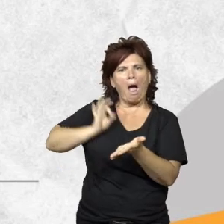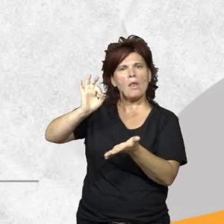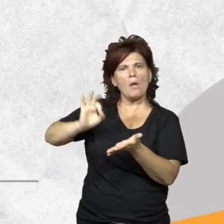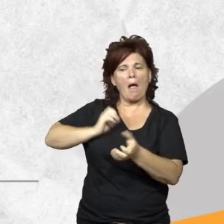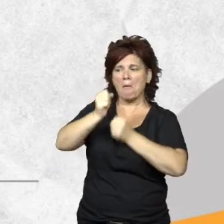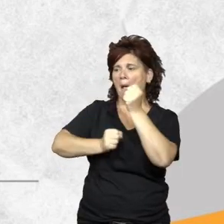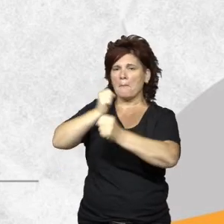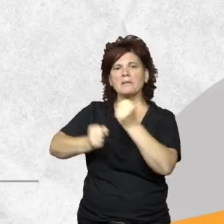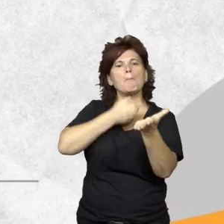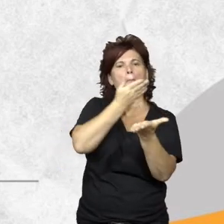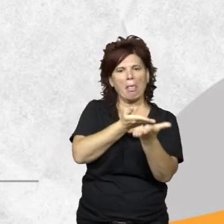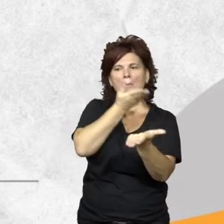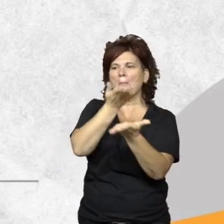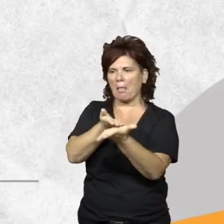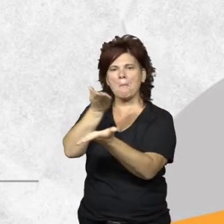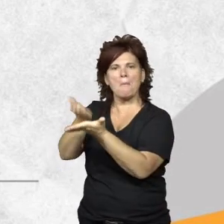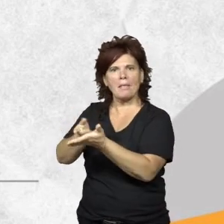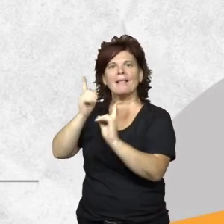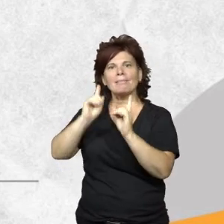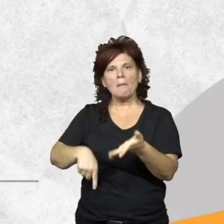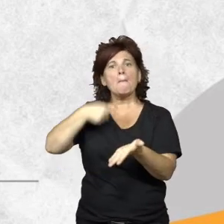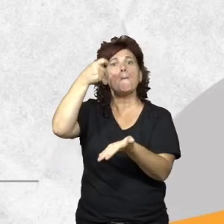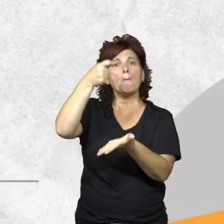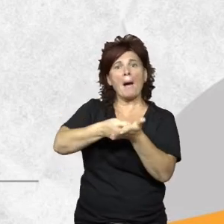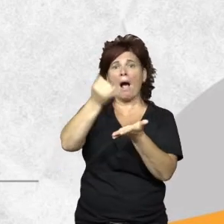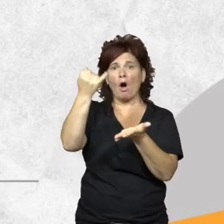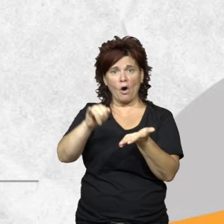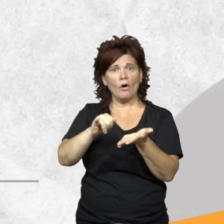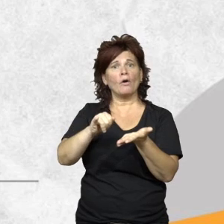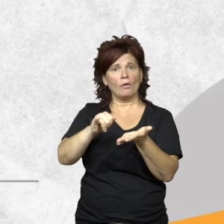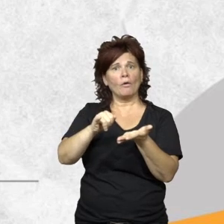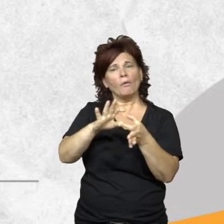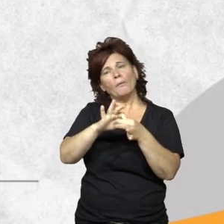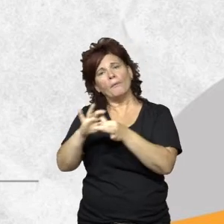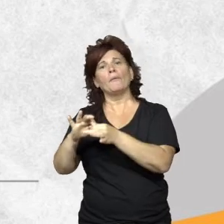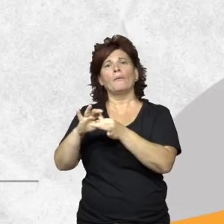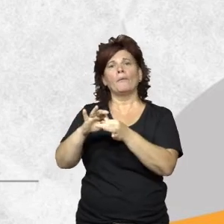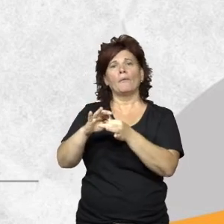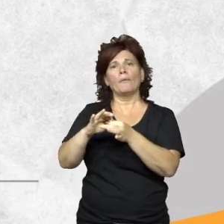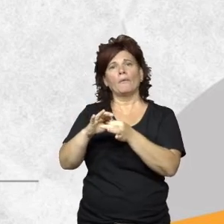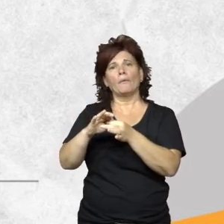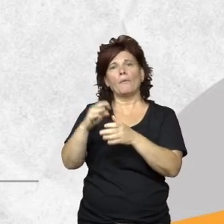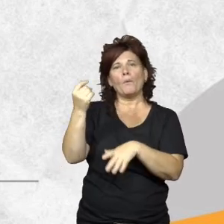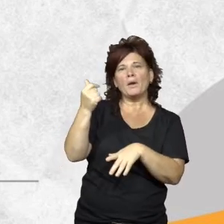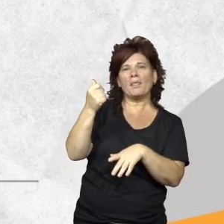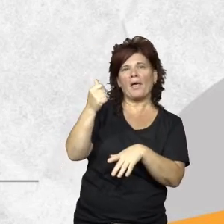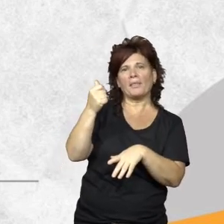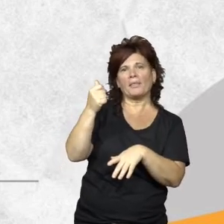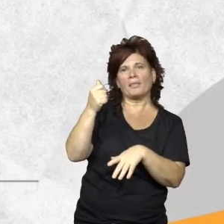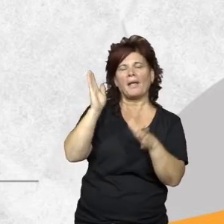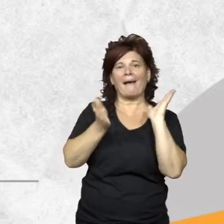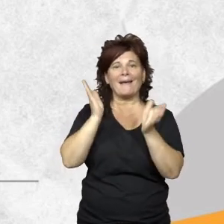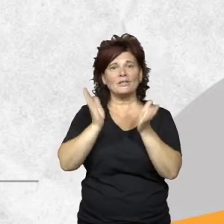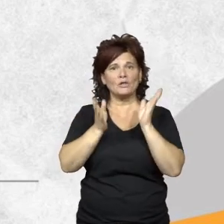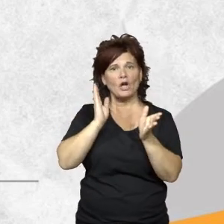empresas. Y el pago de la tasa, que está regido por unidad de gestión de residuos con